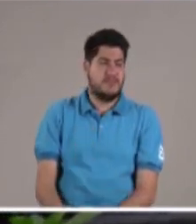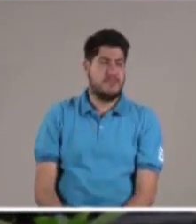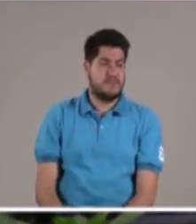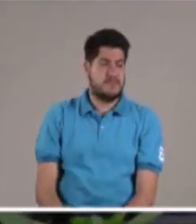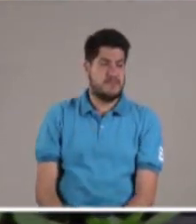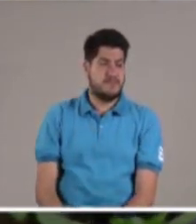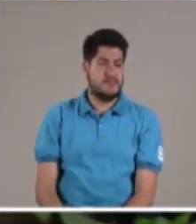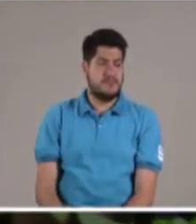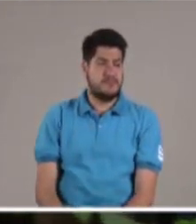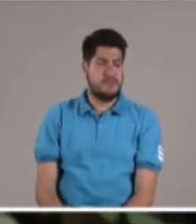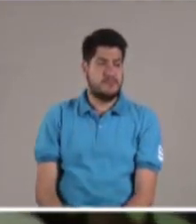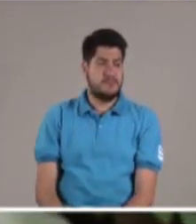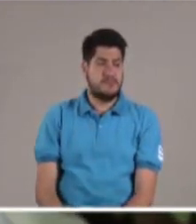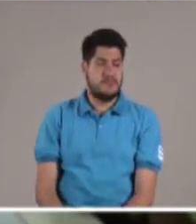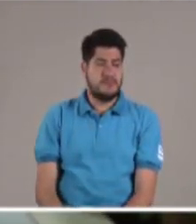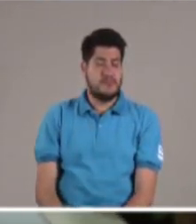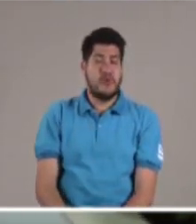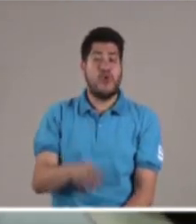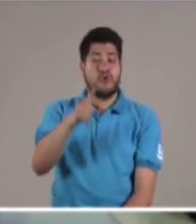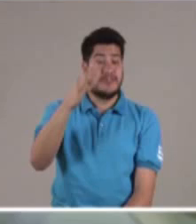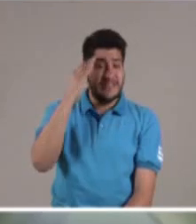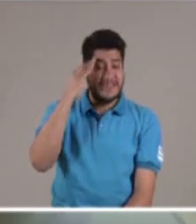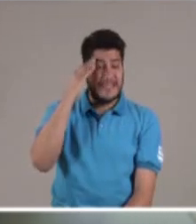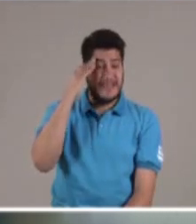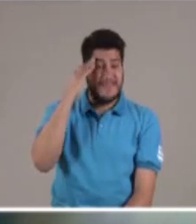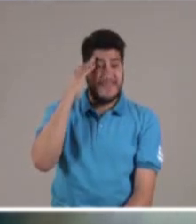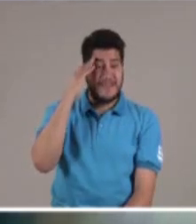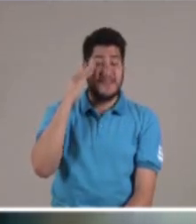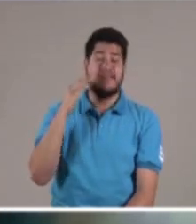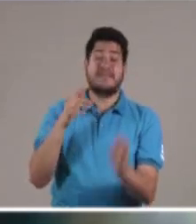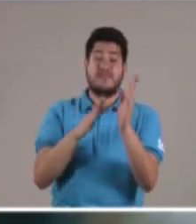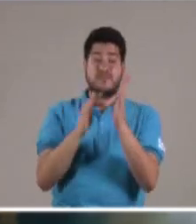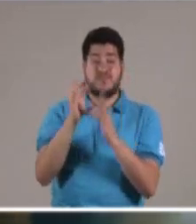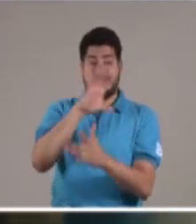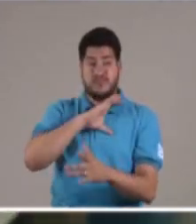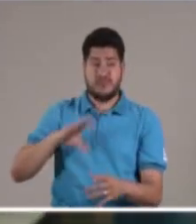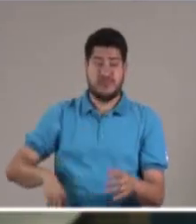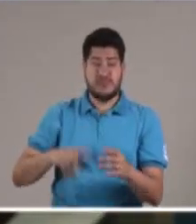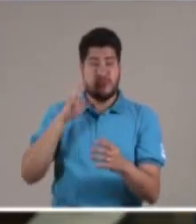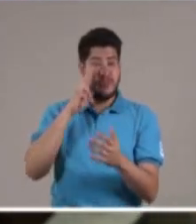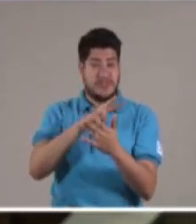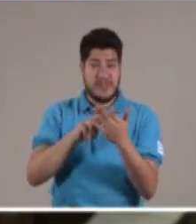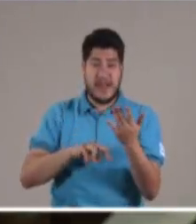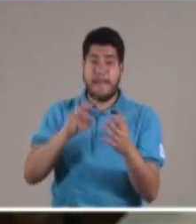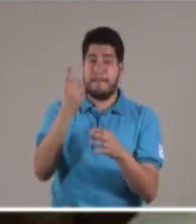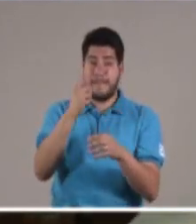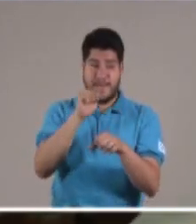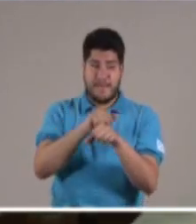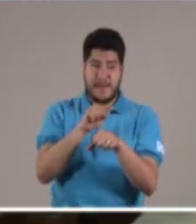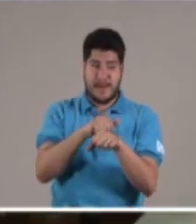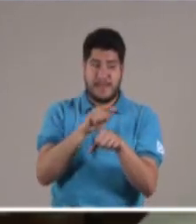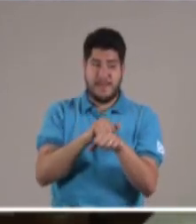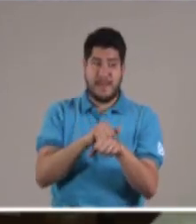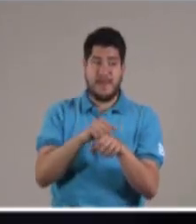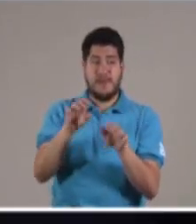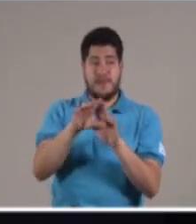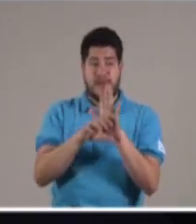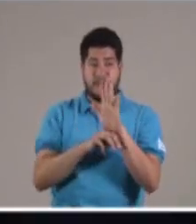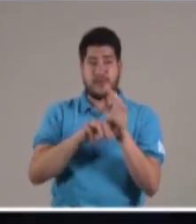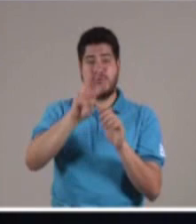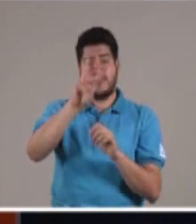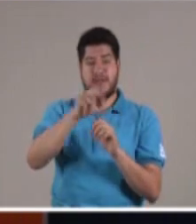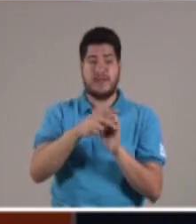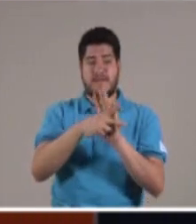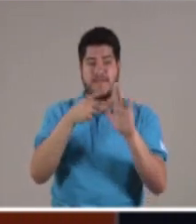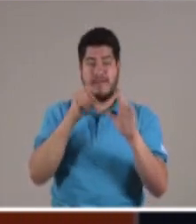Usted sabe que el señor Jesucristo según primera de Pedro capítulo tres verso 18 hasta el capítulo cuatro verso cinco